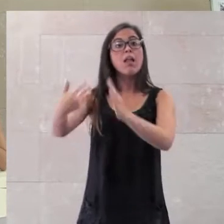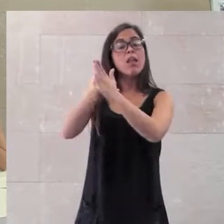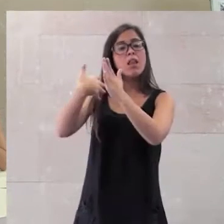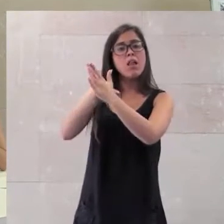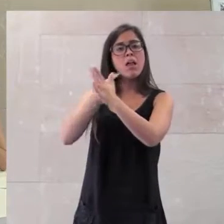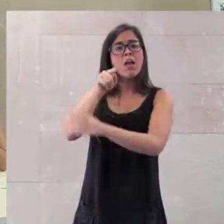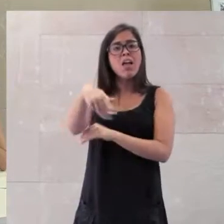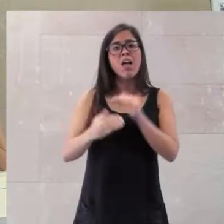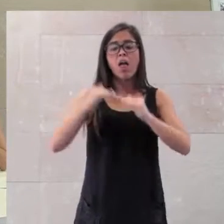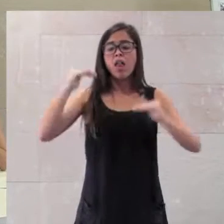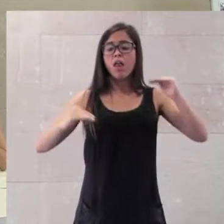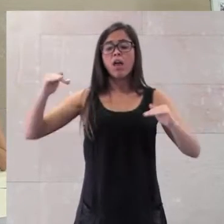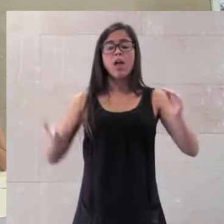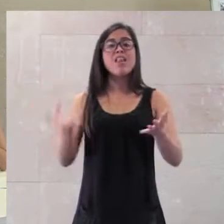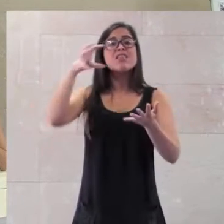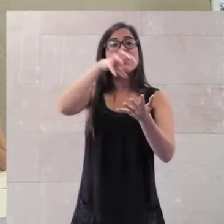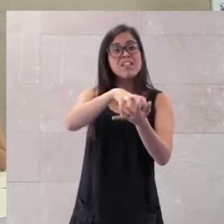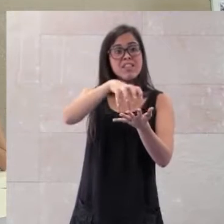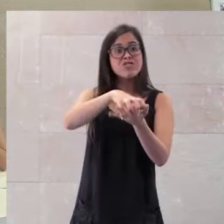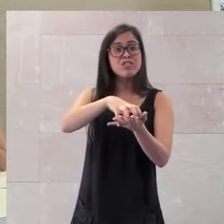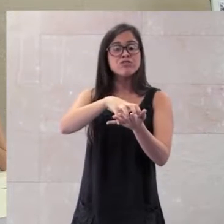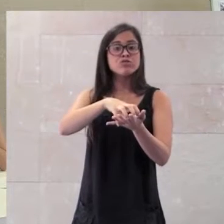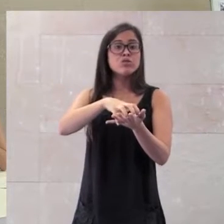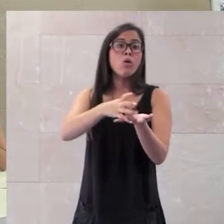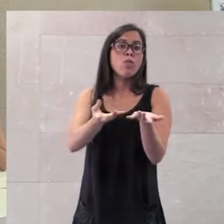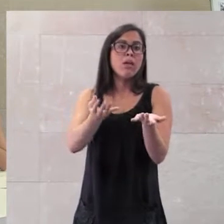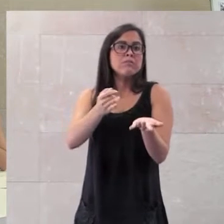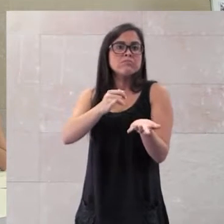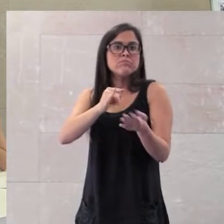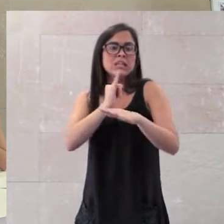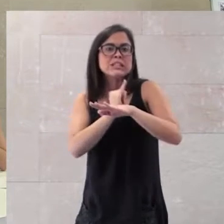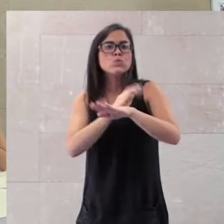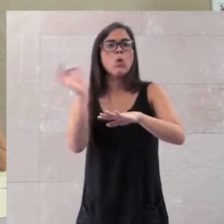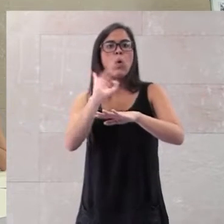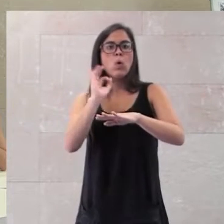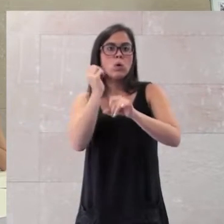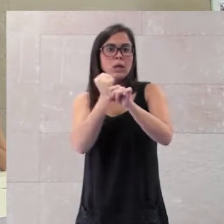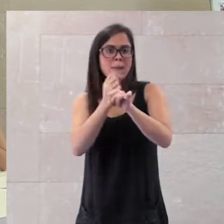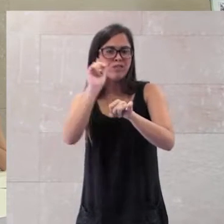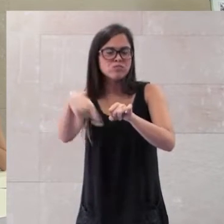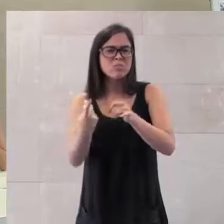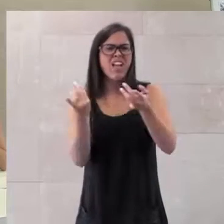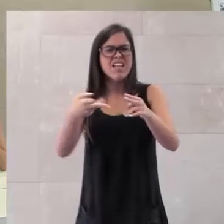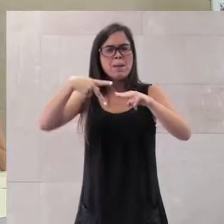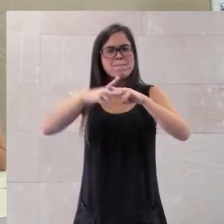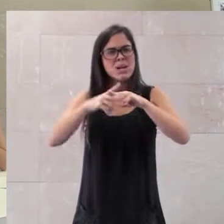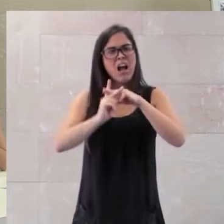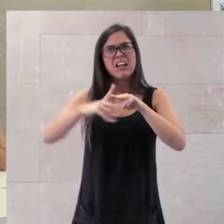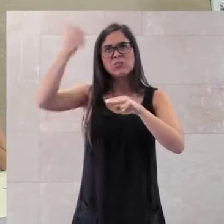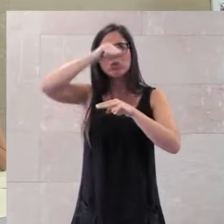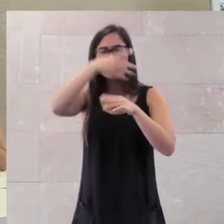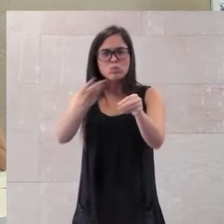tenido mucha discriminación en el centro de estudios y en el trabajo, porque era mecánica y trabajaba con muchos